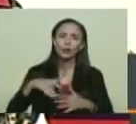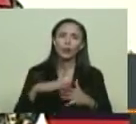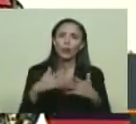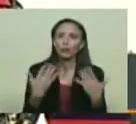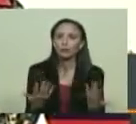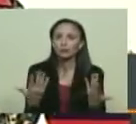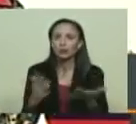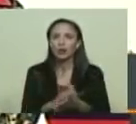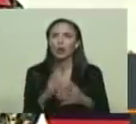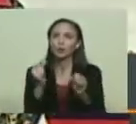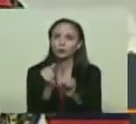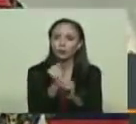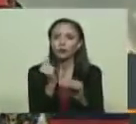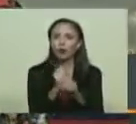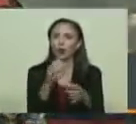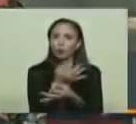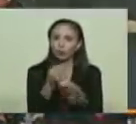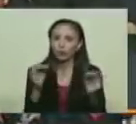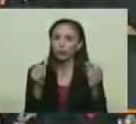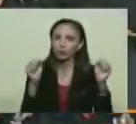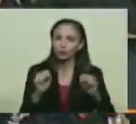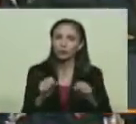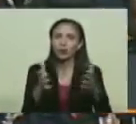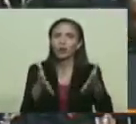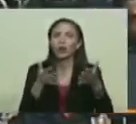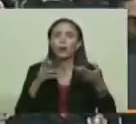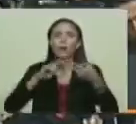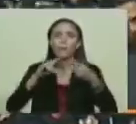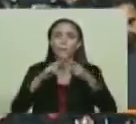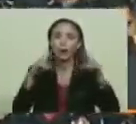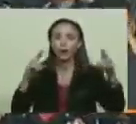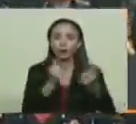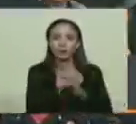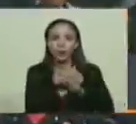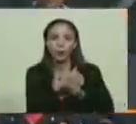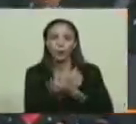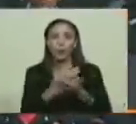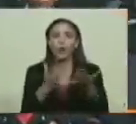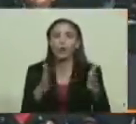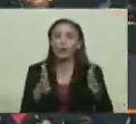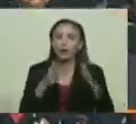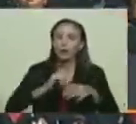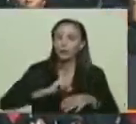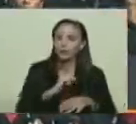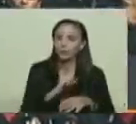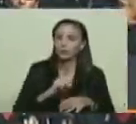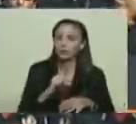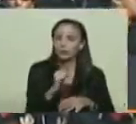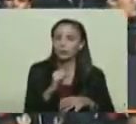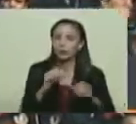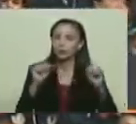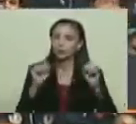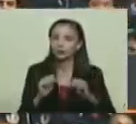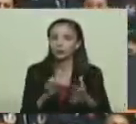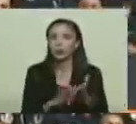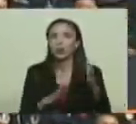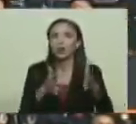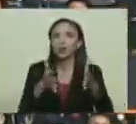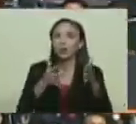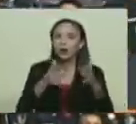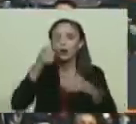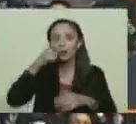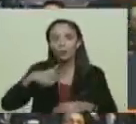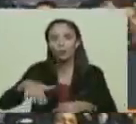Ampueda, de que ganamos. Ganó la paz, ganó la Policía Nacional Bolivariana, ganó el pueblo, ganó